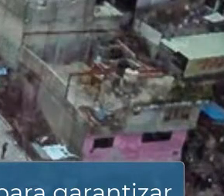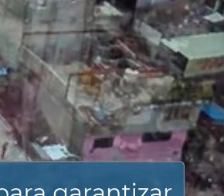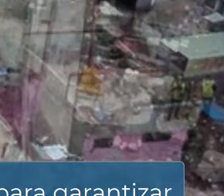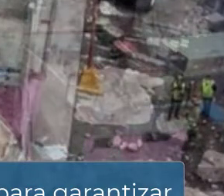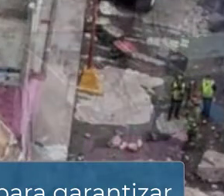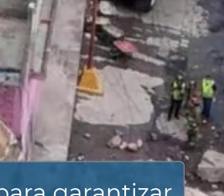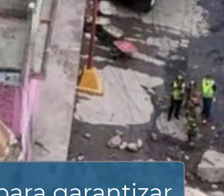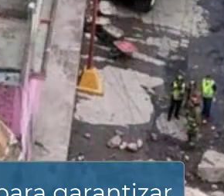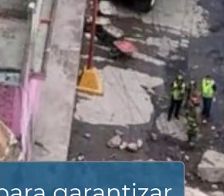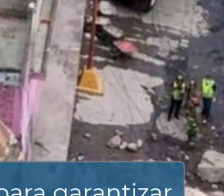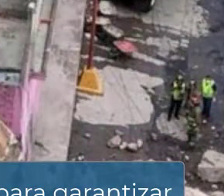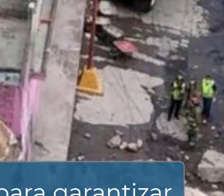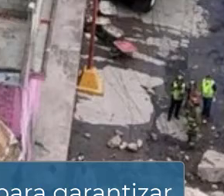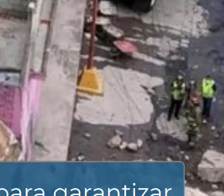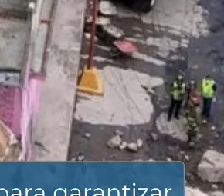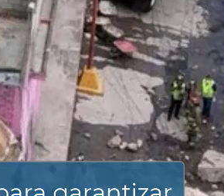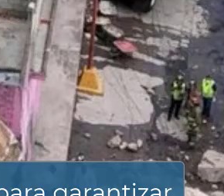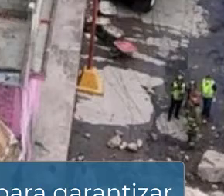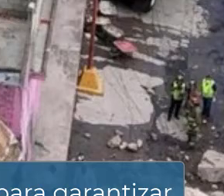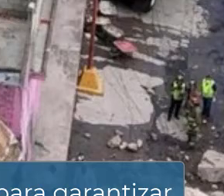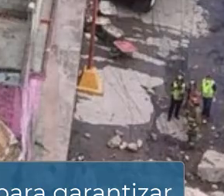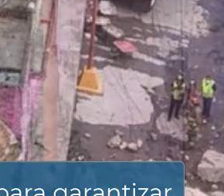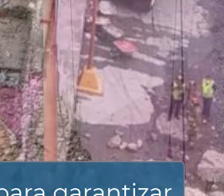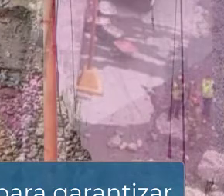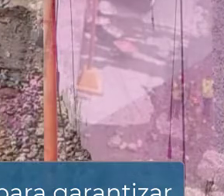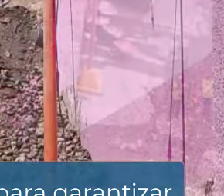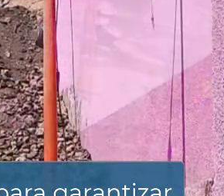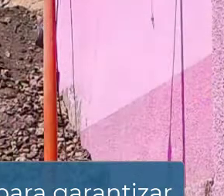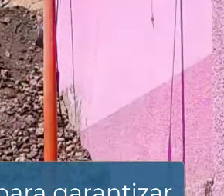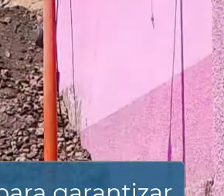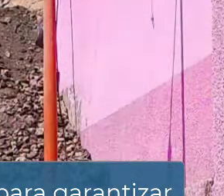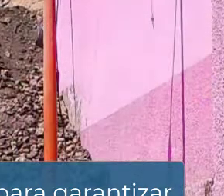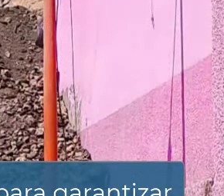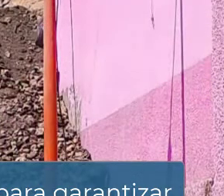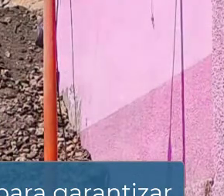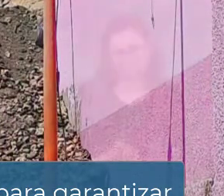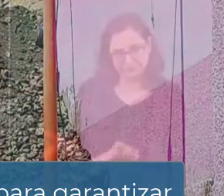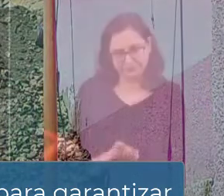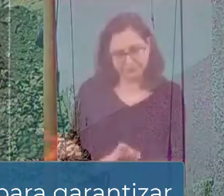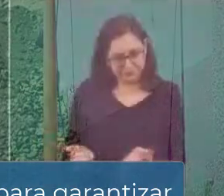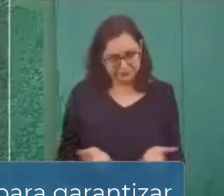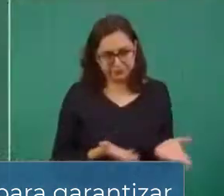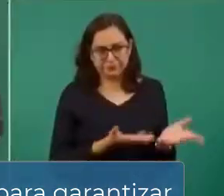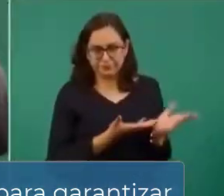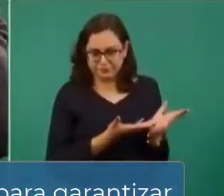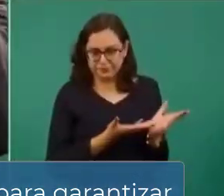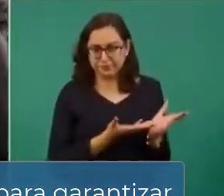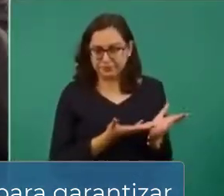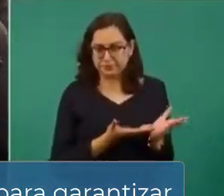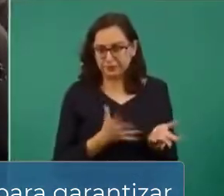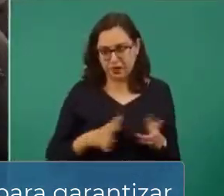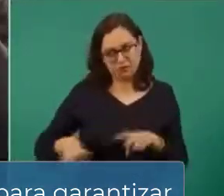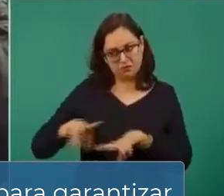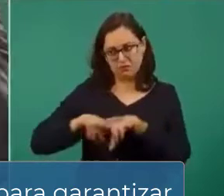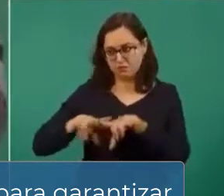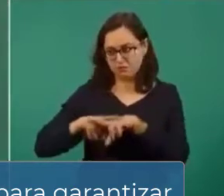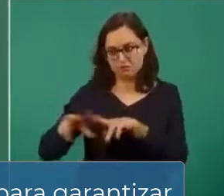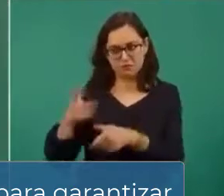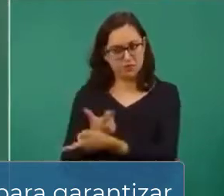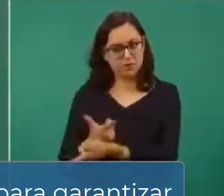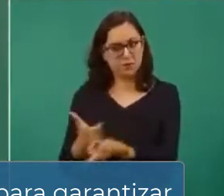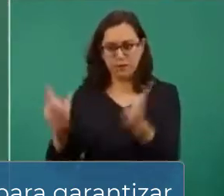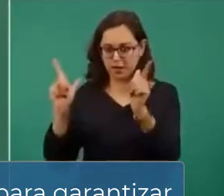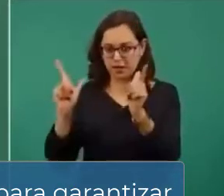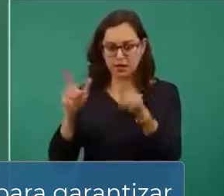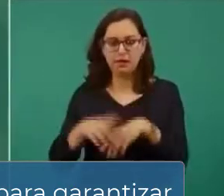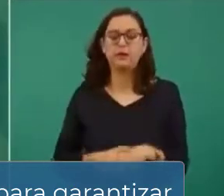Chiquihuite, el gobierno federal llevará a cabo un plan para que sean reubicados. En la mañanera, el presidente se comprometió con darles vivienda